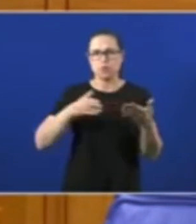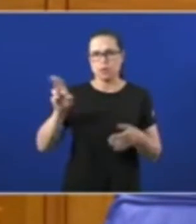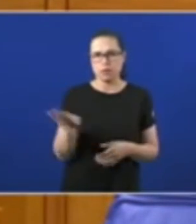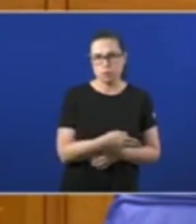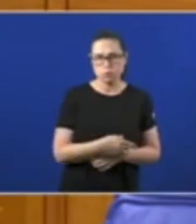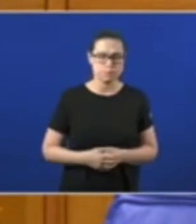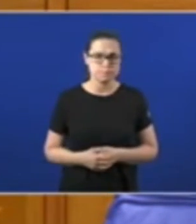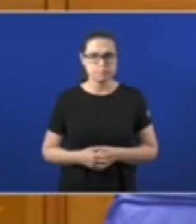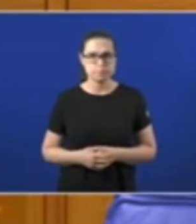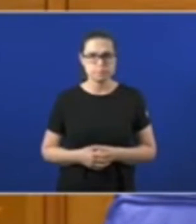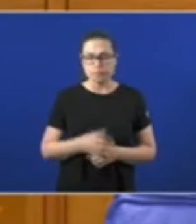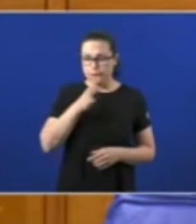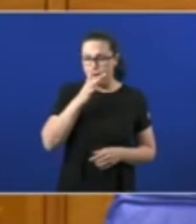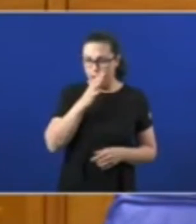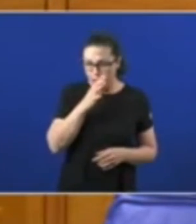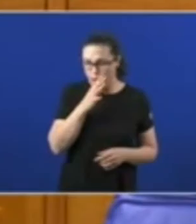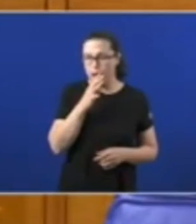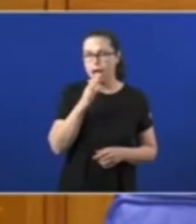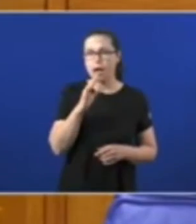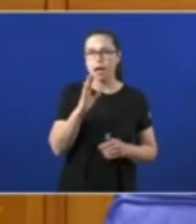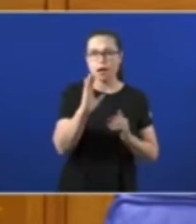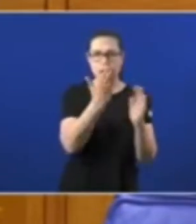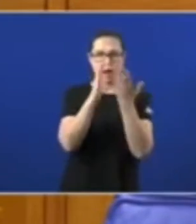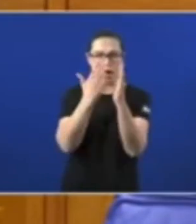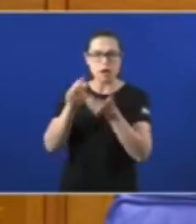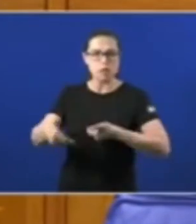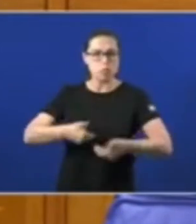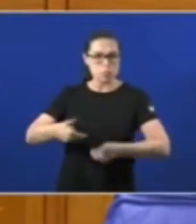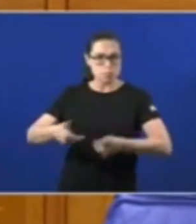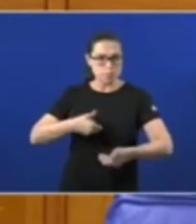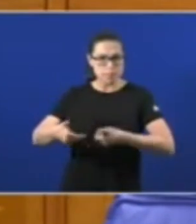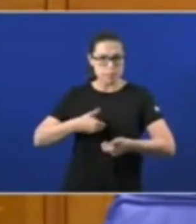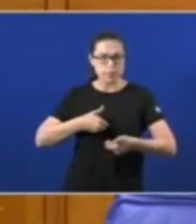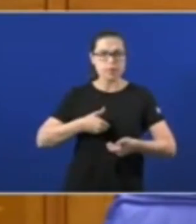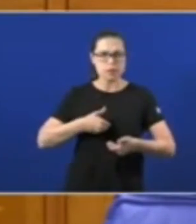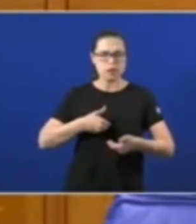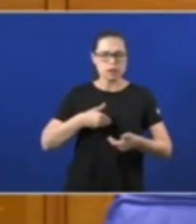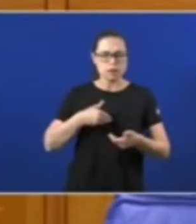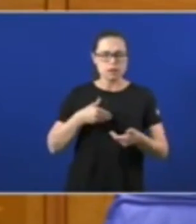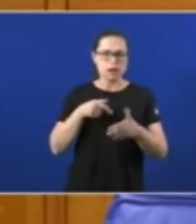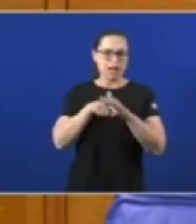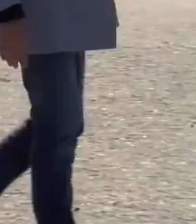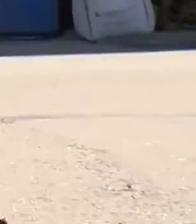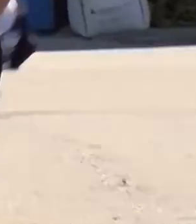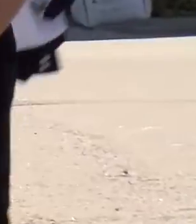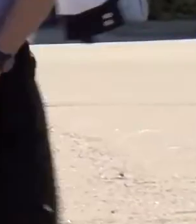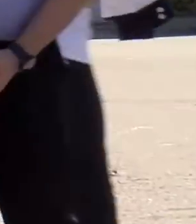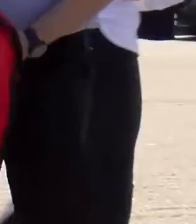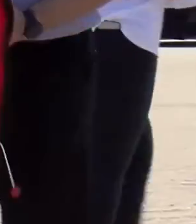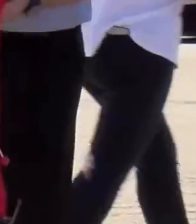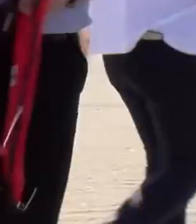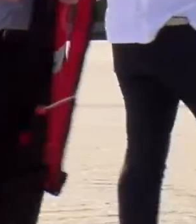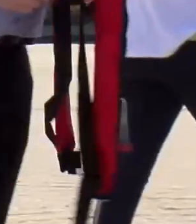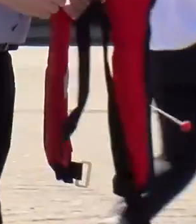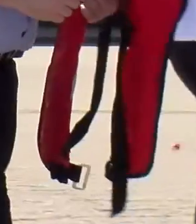que agora estamos iniciando trámites para que os proyectos V sendo una realidade o máis pronto posible Quintana